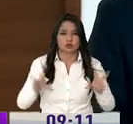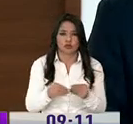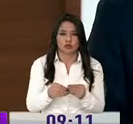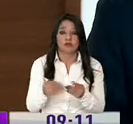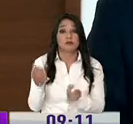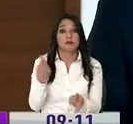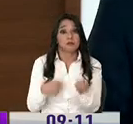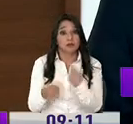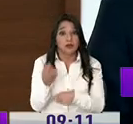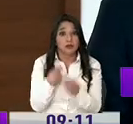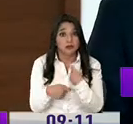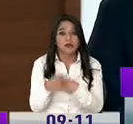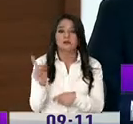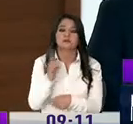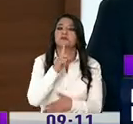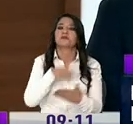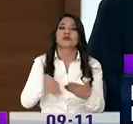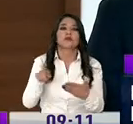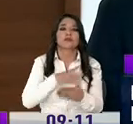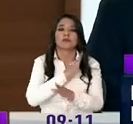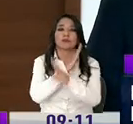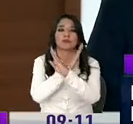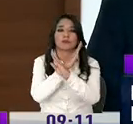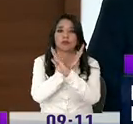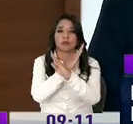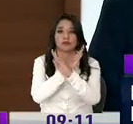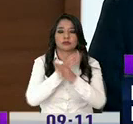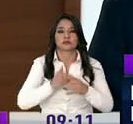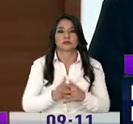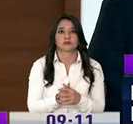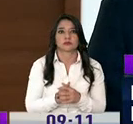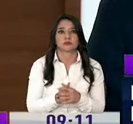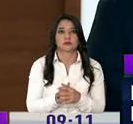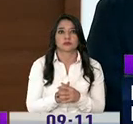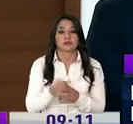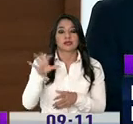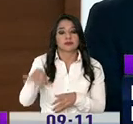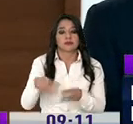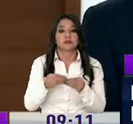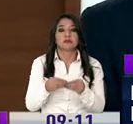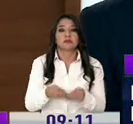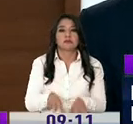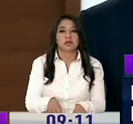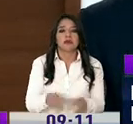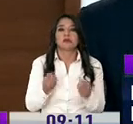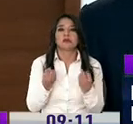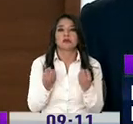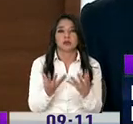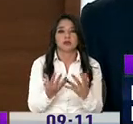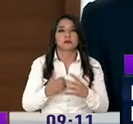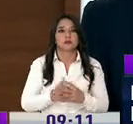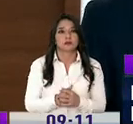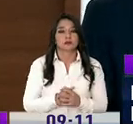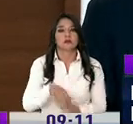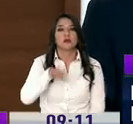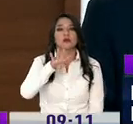también están bloqueados de enajenar. El perjuicio económico en el Estado en esta causa